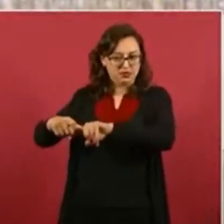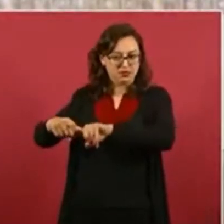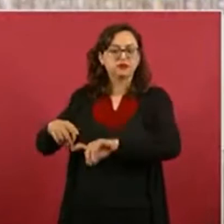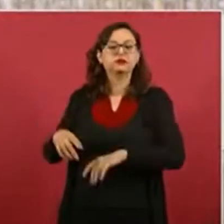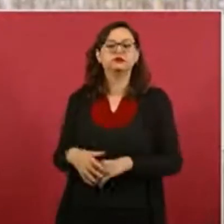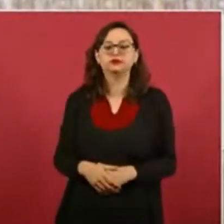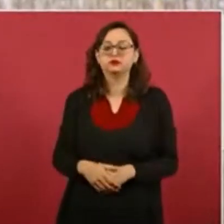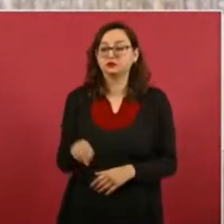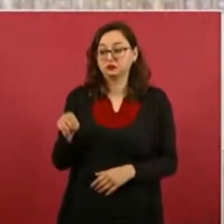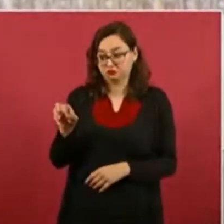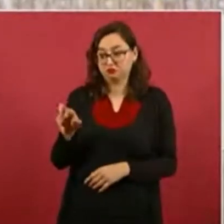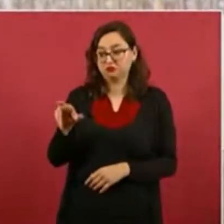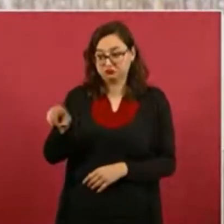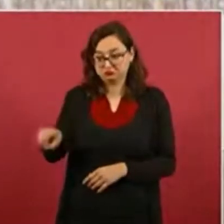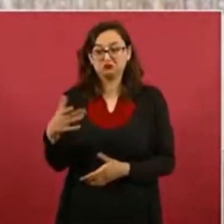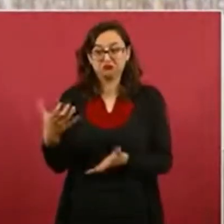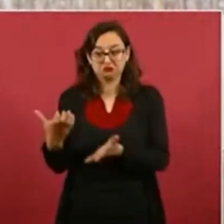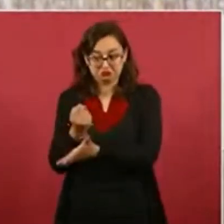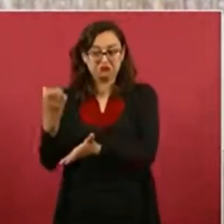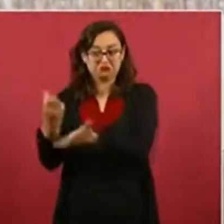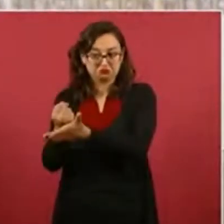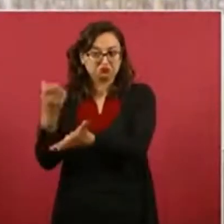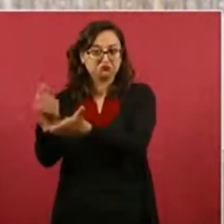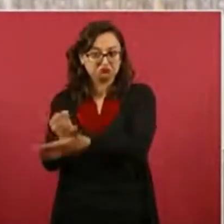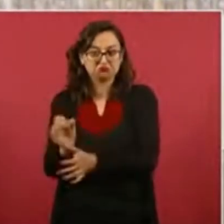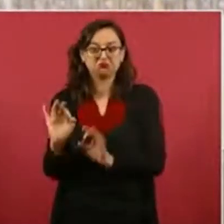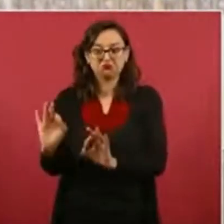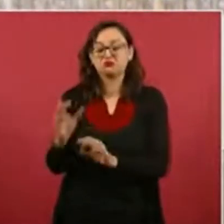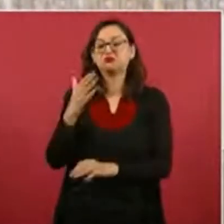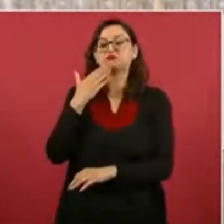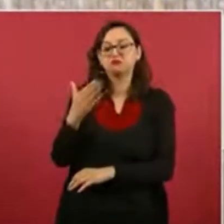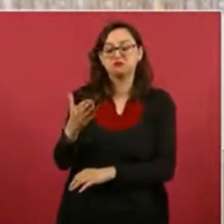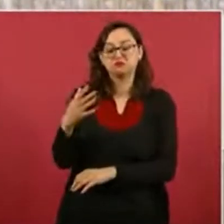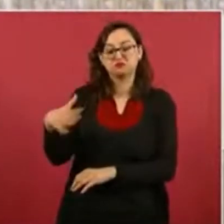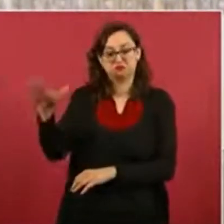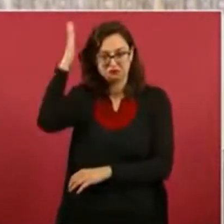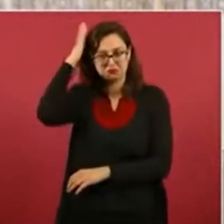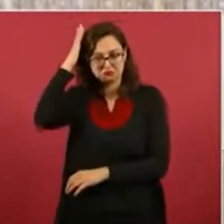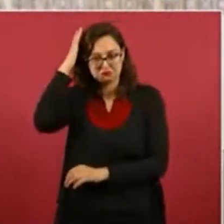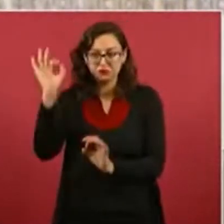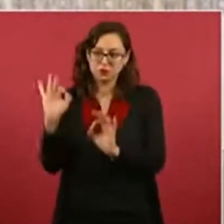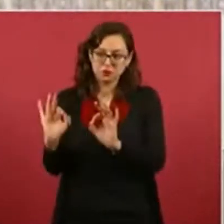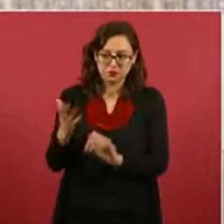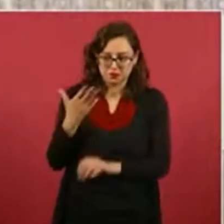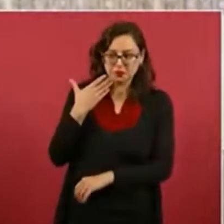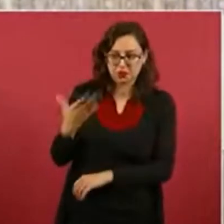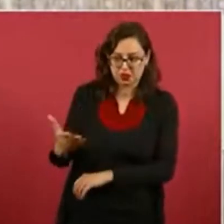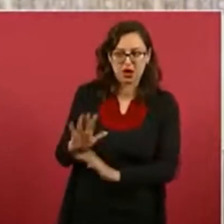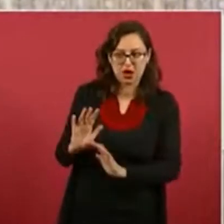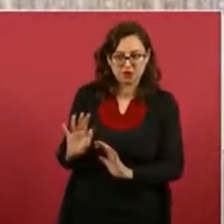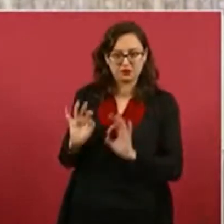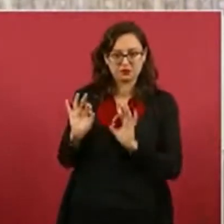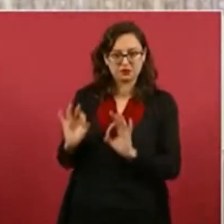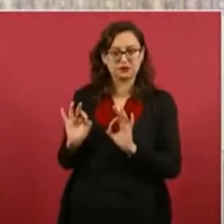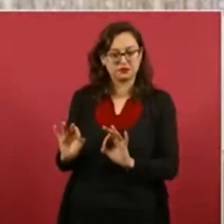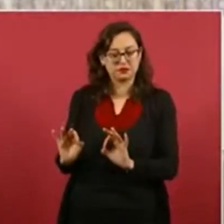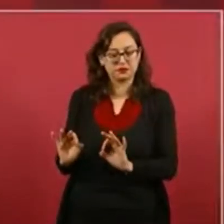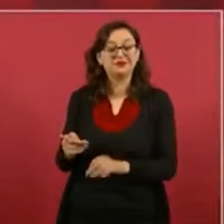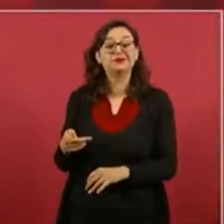y le fue bien y le fue bien pues a su dirigente de todas maneras